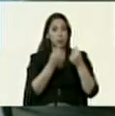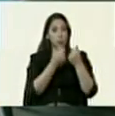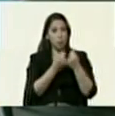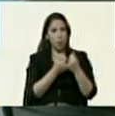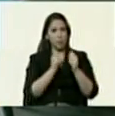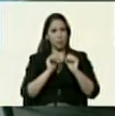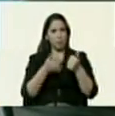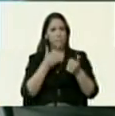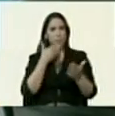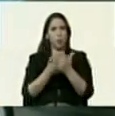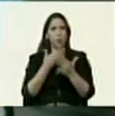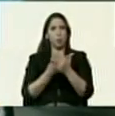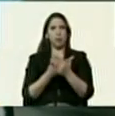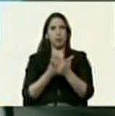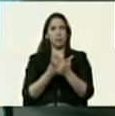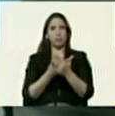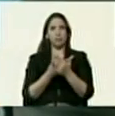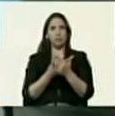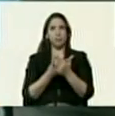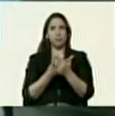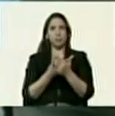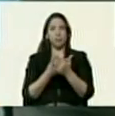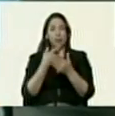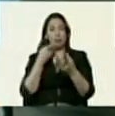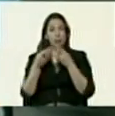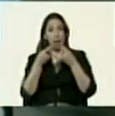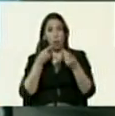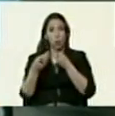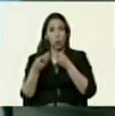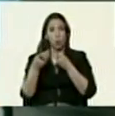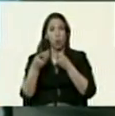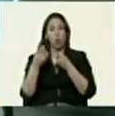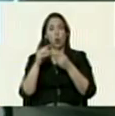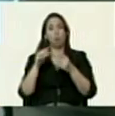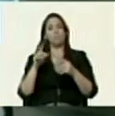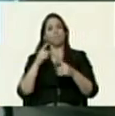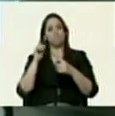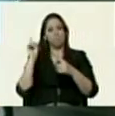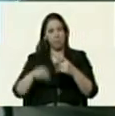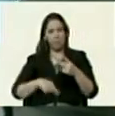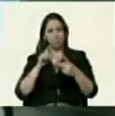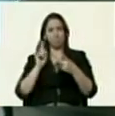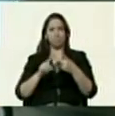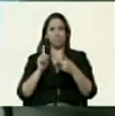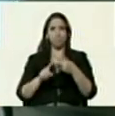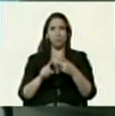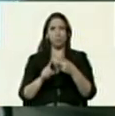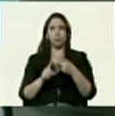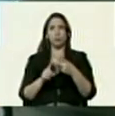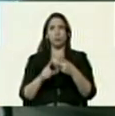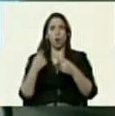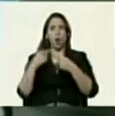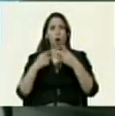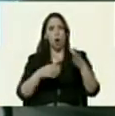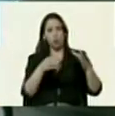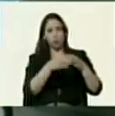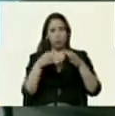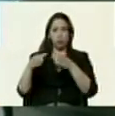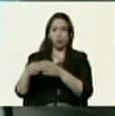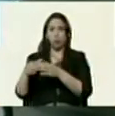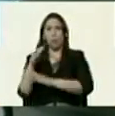de esta propuesta de diálogo. Y por otro lado, con los otros sectores de la